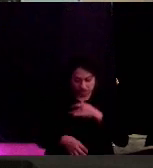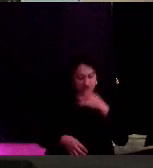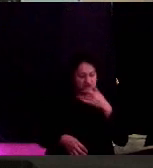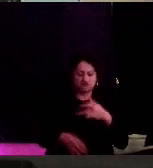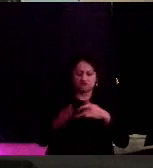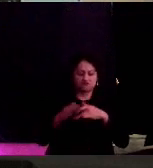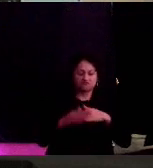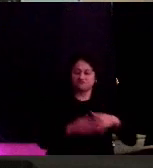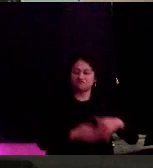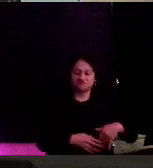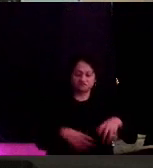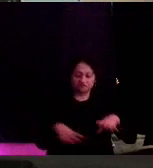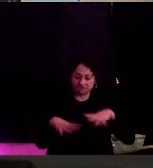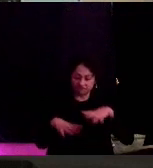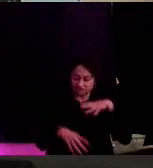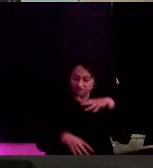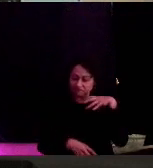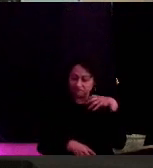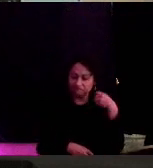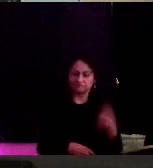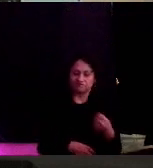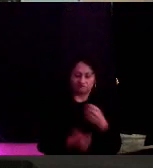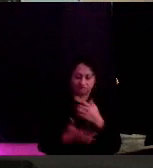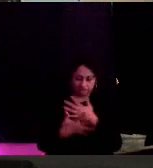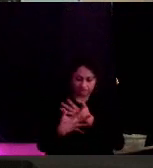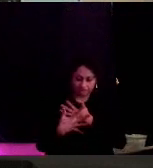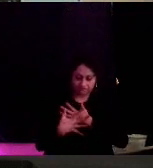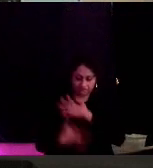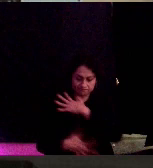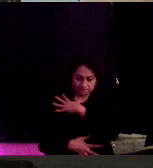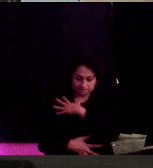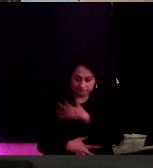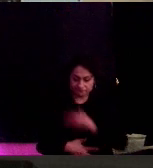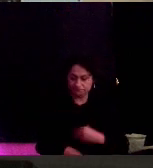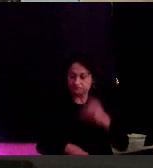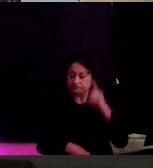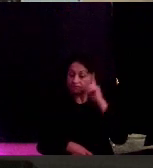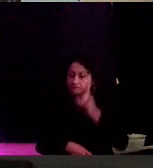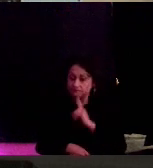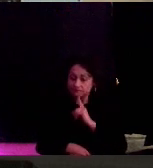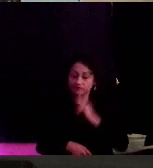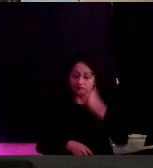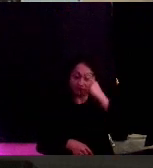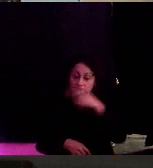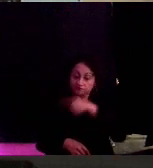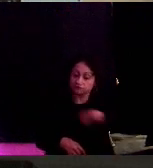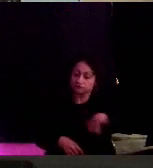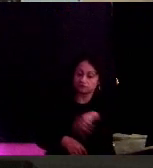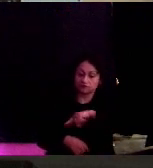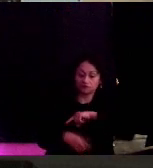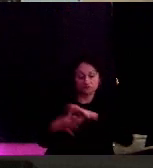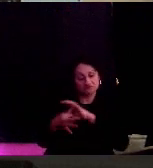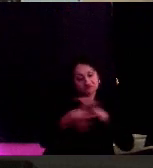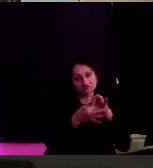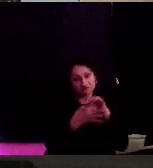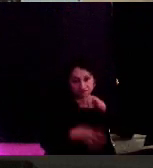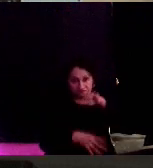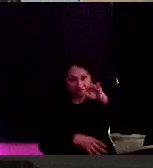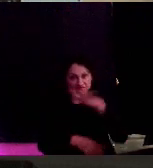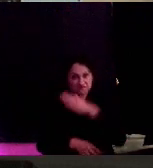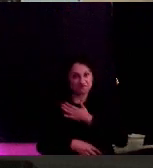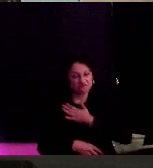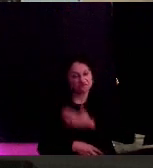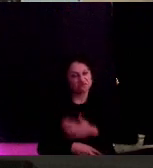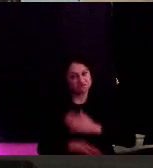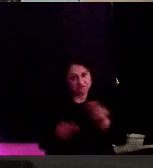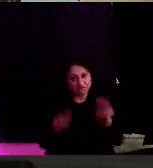el coraje y el amor por nuestras hijas para exigir juntas justicia y justicia. El